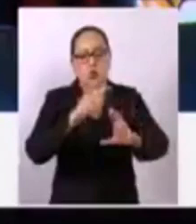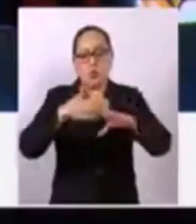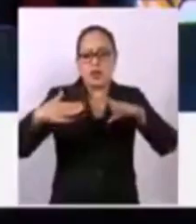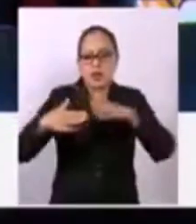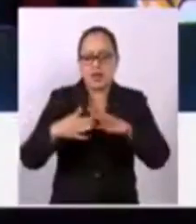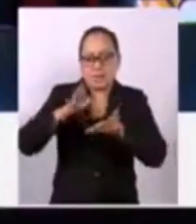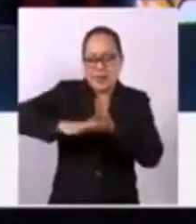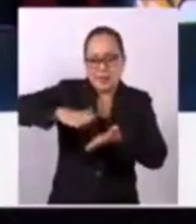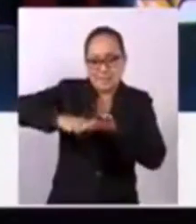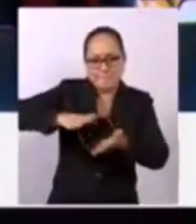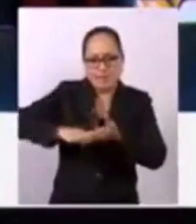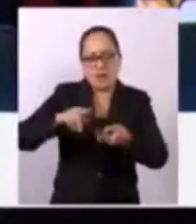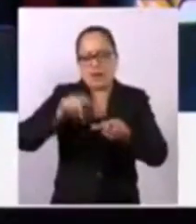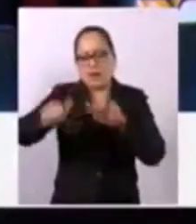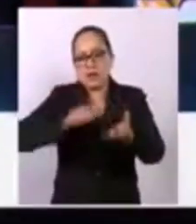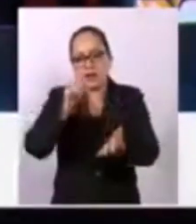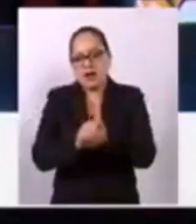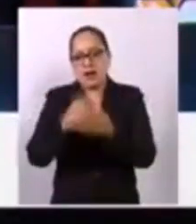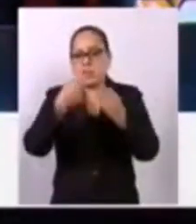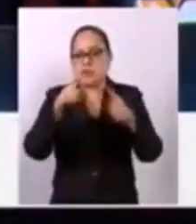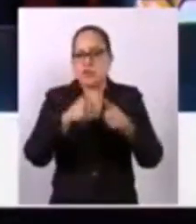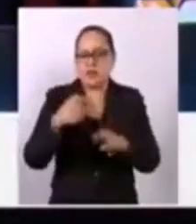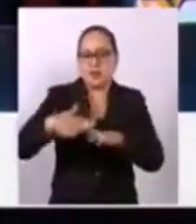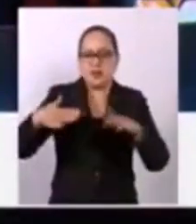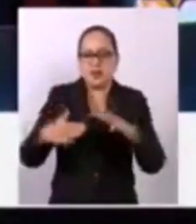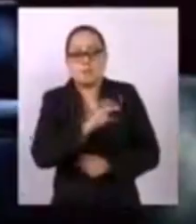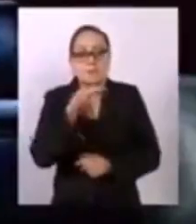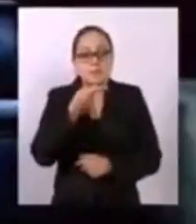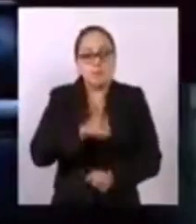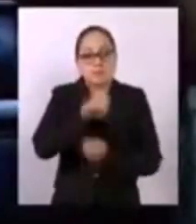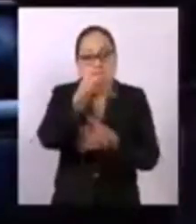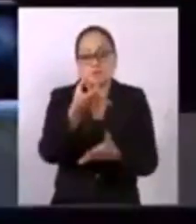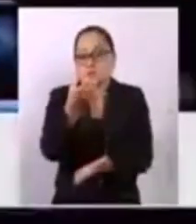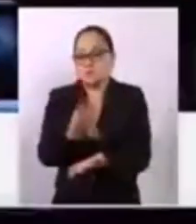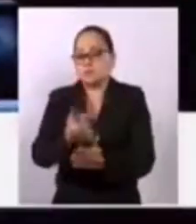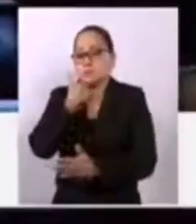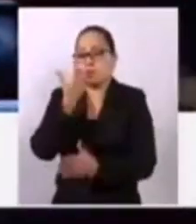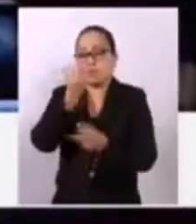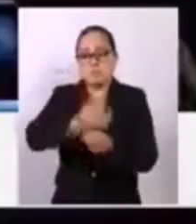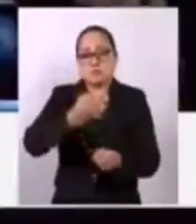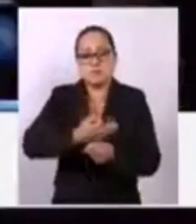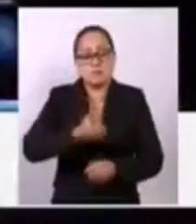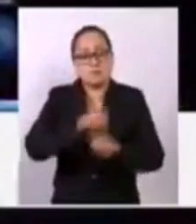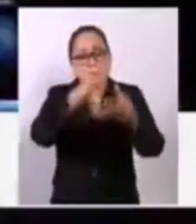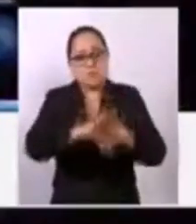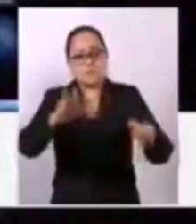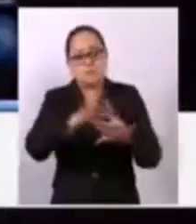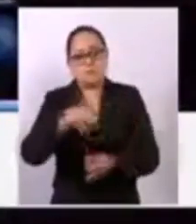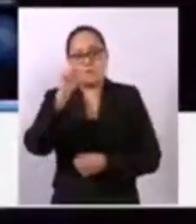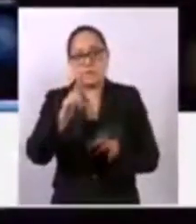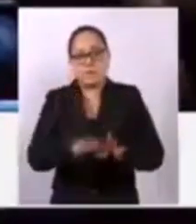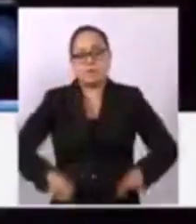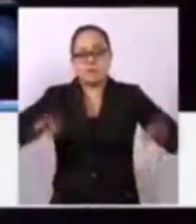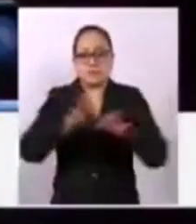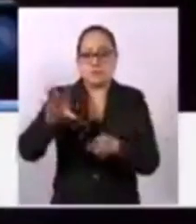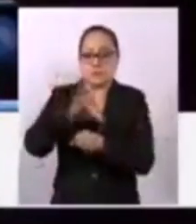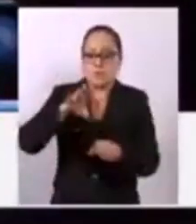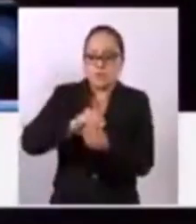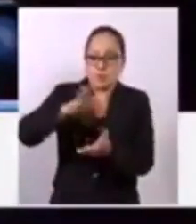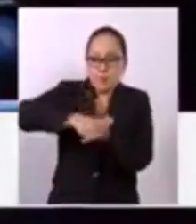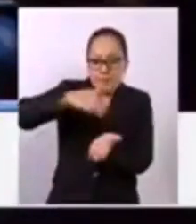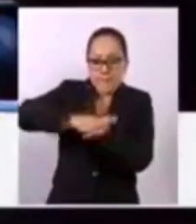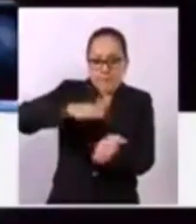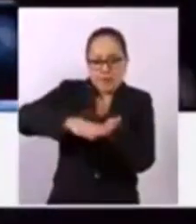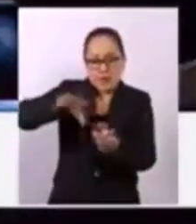llámese boletas, actas y todo el material de esta elección. De manifestar de igual manera que debe salvaguardarse toda la documentación